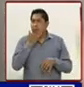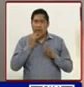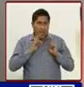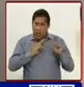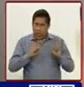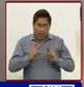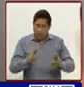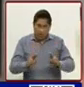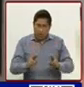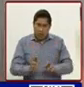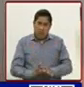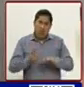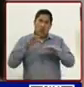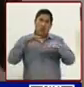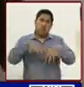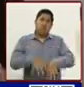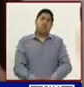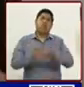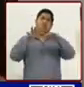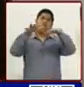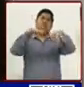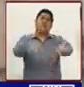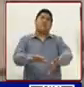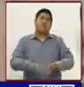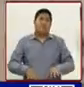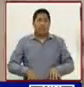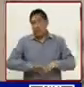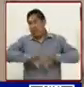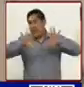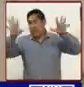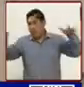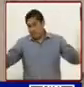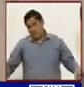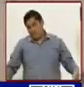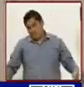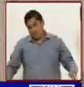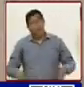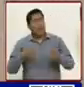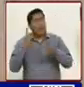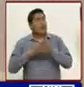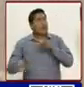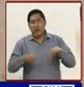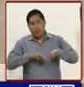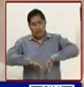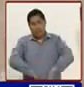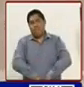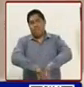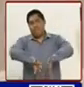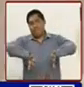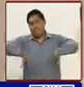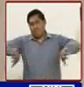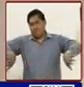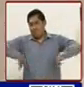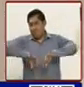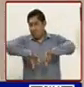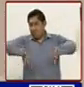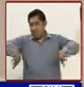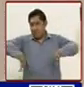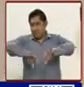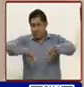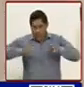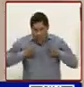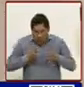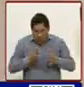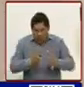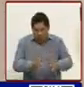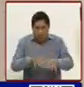río comienza a hacer un lomo ahí de pescado, entonces el agua se va hacia los costados. Lo que hay que hacer es abrir y hacer un corredor